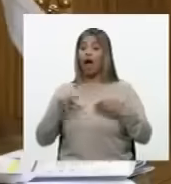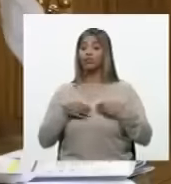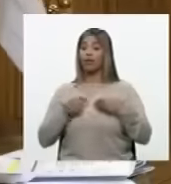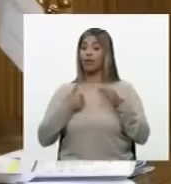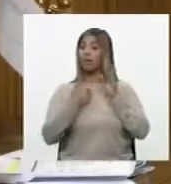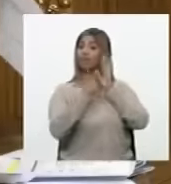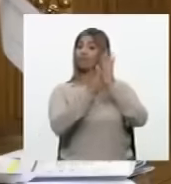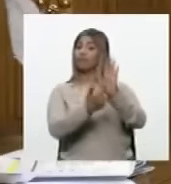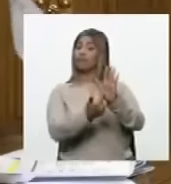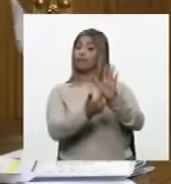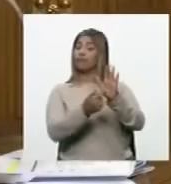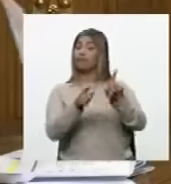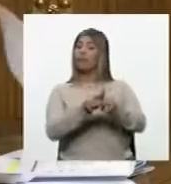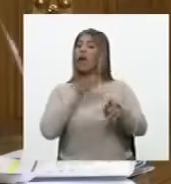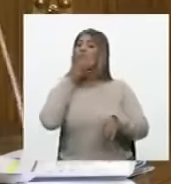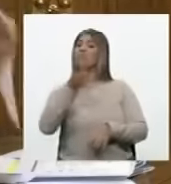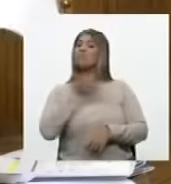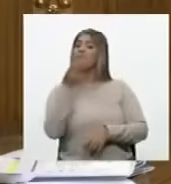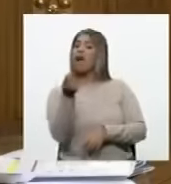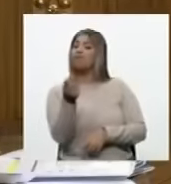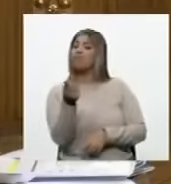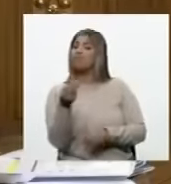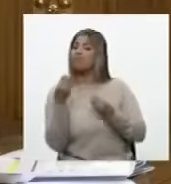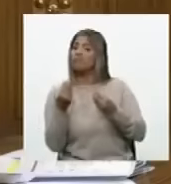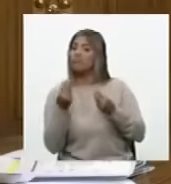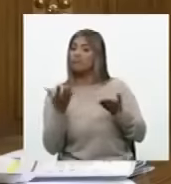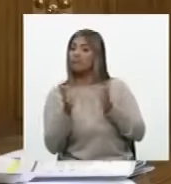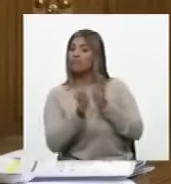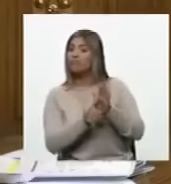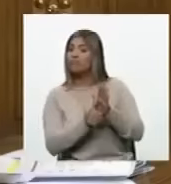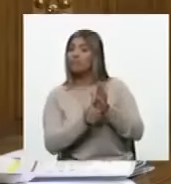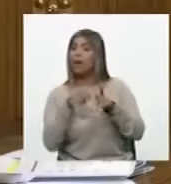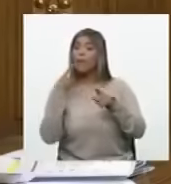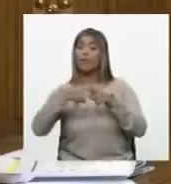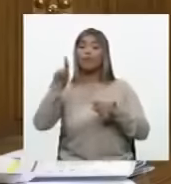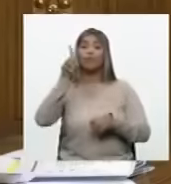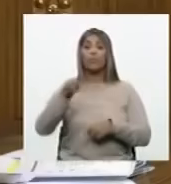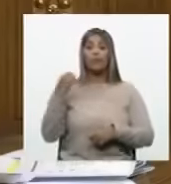país por el robo que están cometiendo. Pero además tenemos